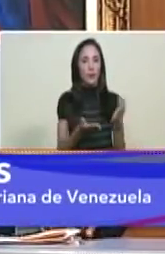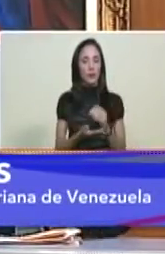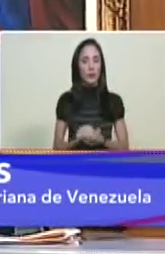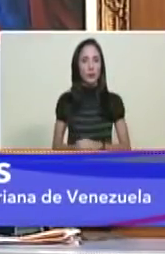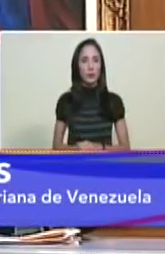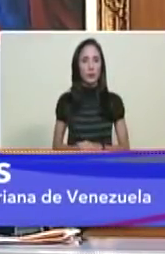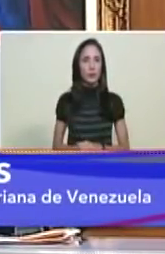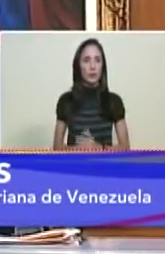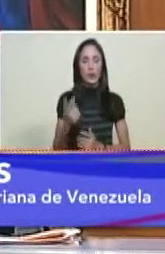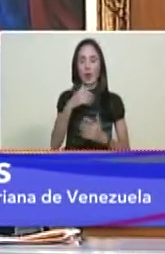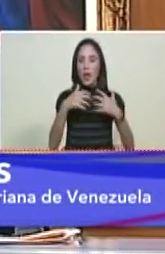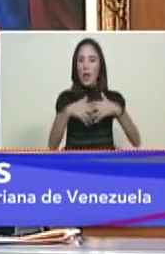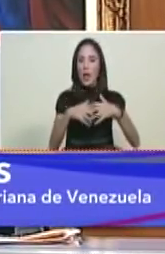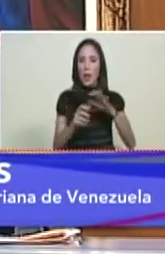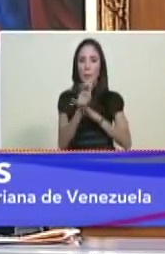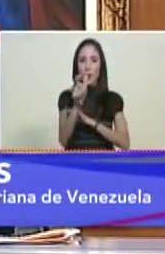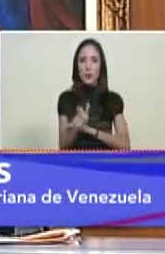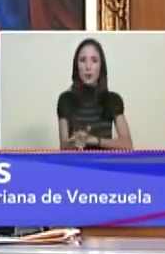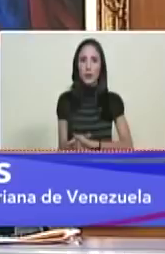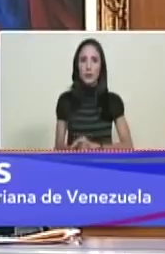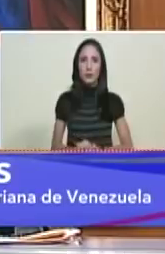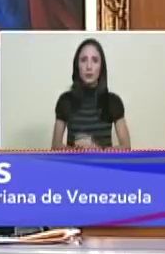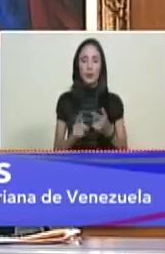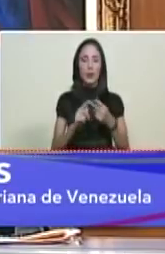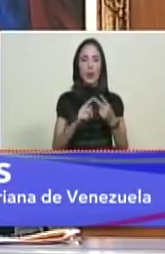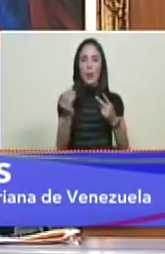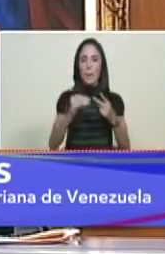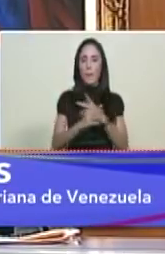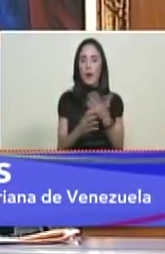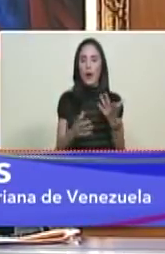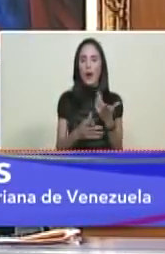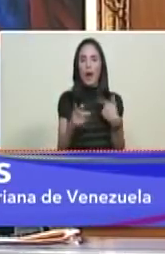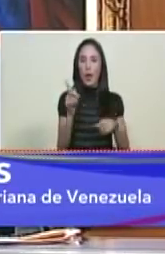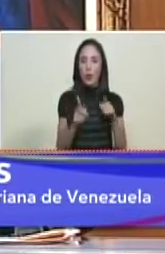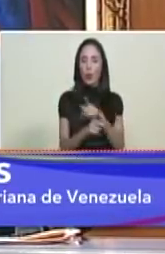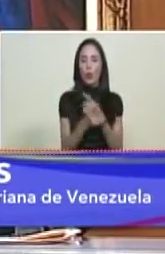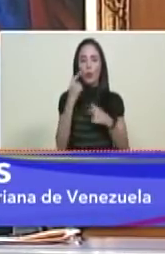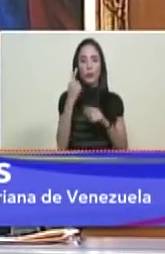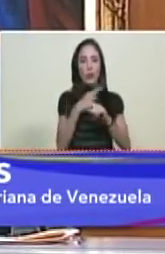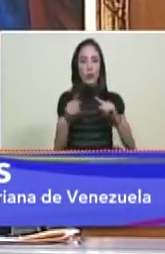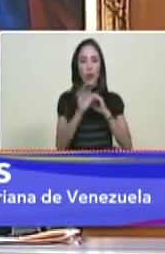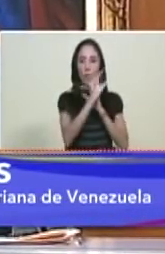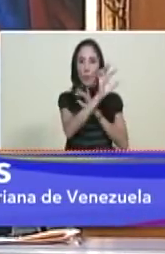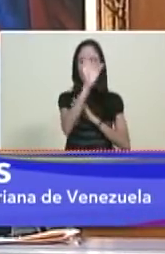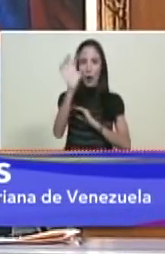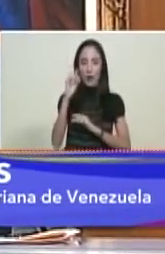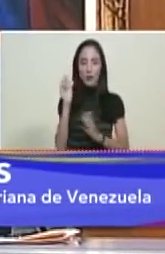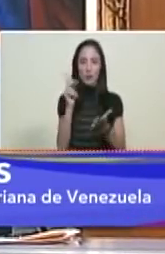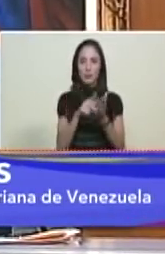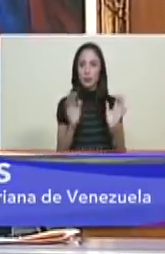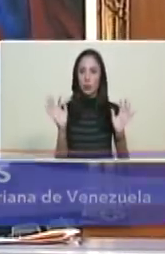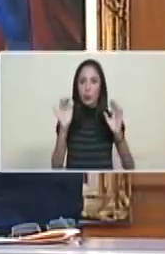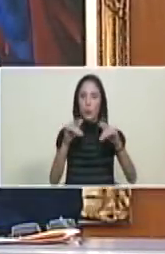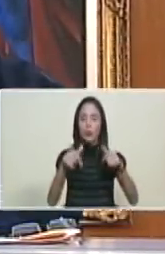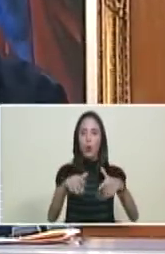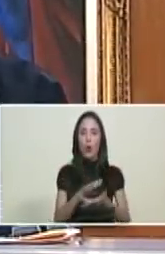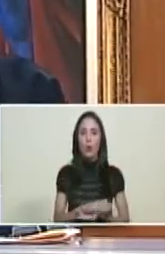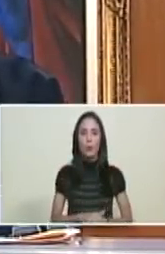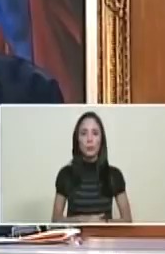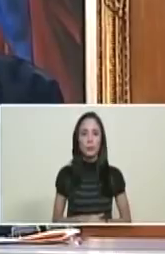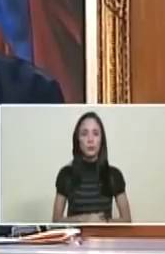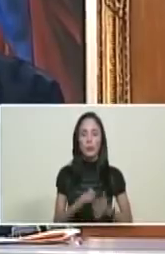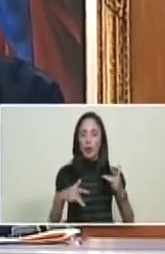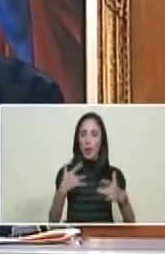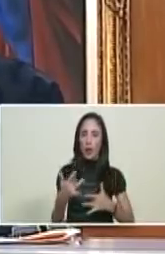empresarios, inversionistas nacionales e internacionales presentes en este